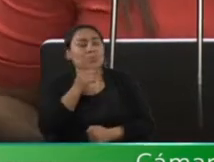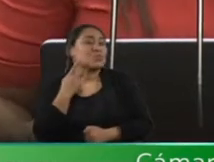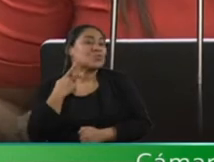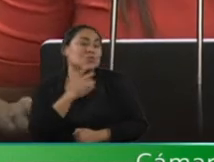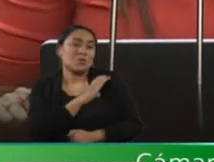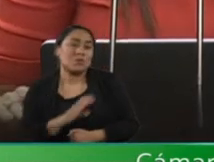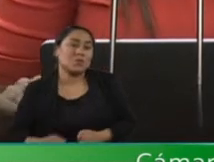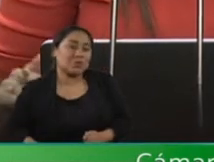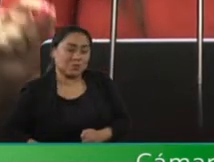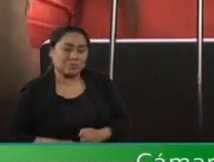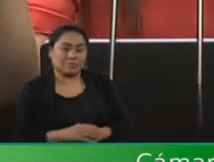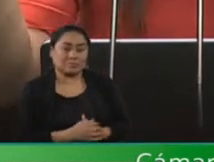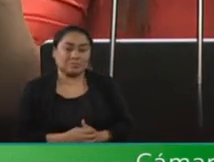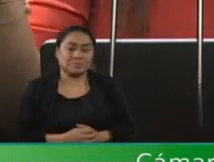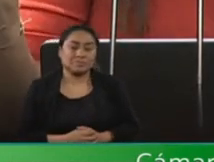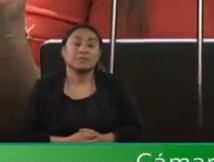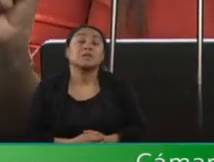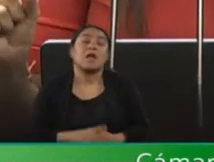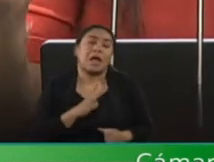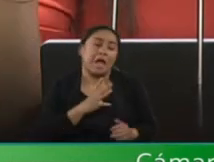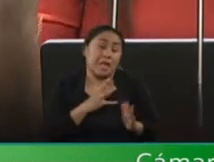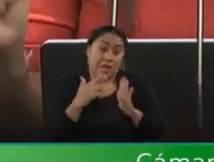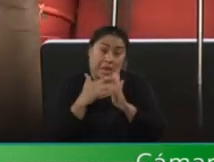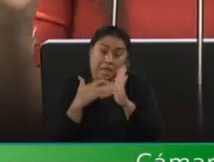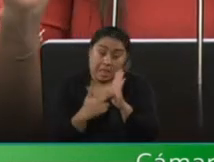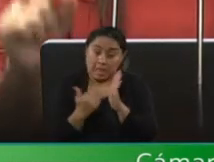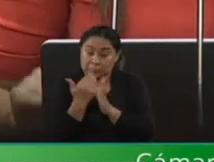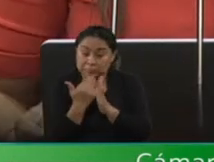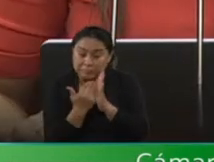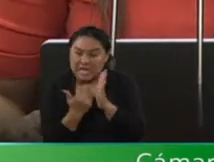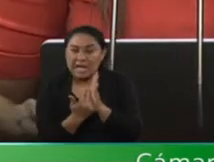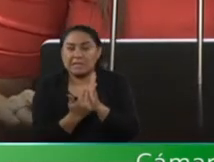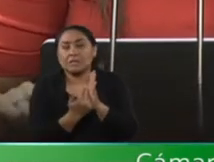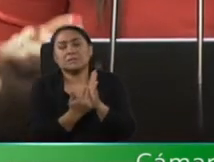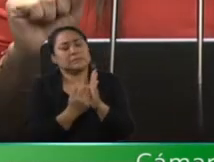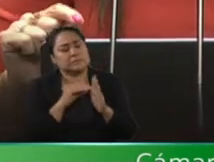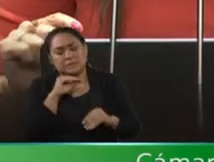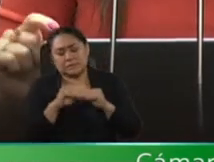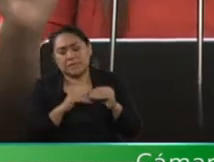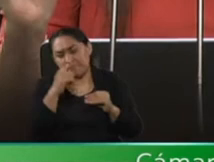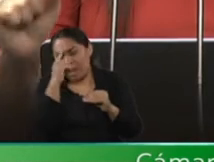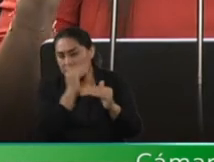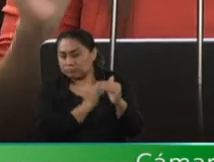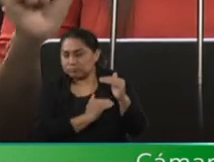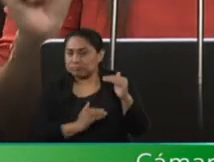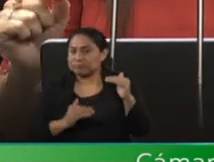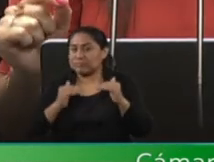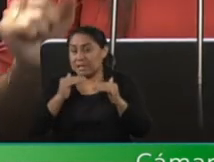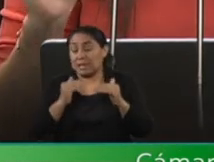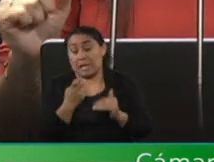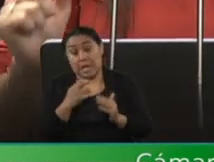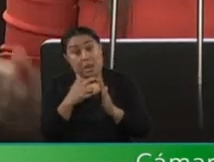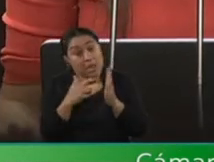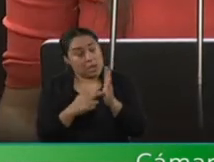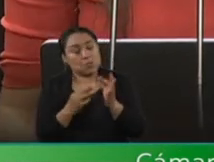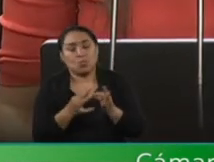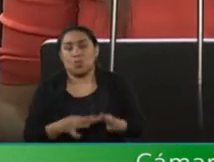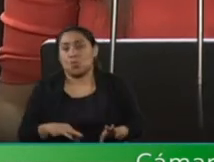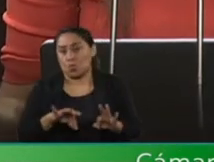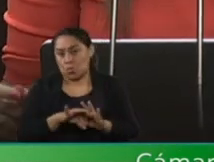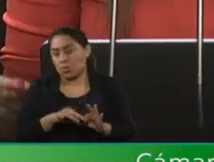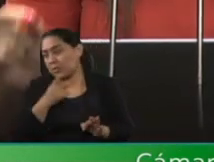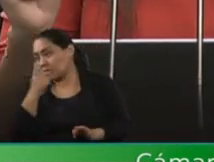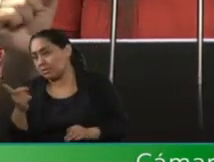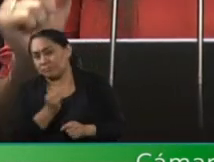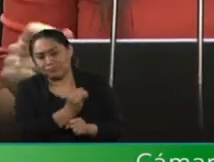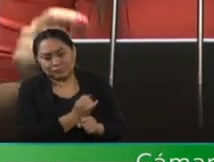candidaturas perdedoras y varias reglas para ser el piso más parejo por eso la las reglas sí importan como señala un estudio